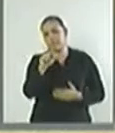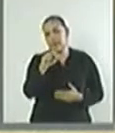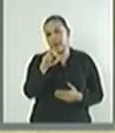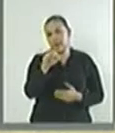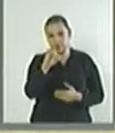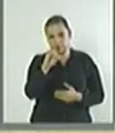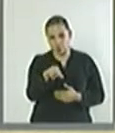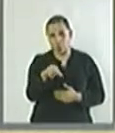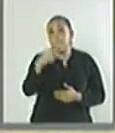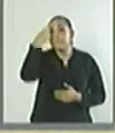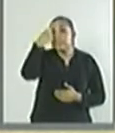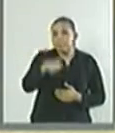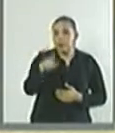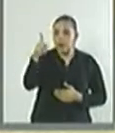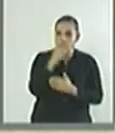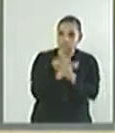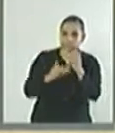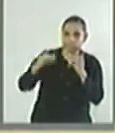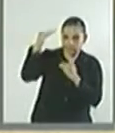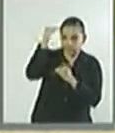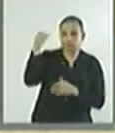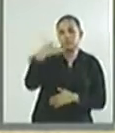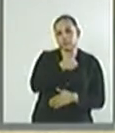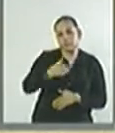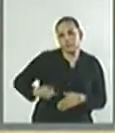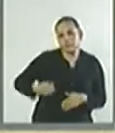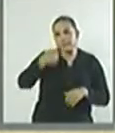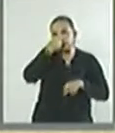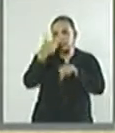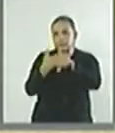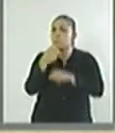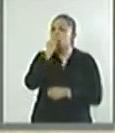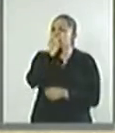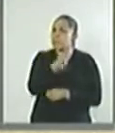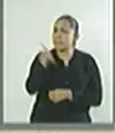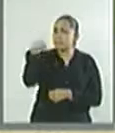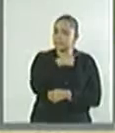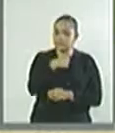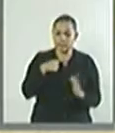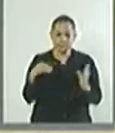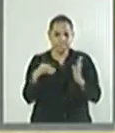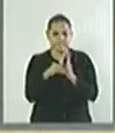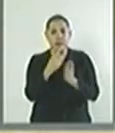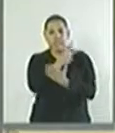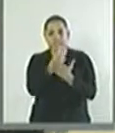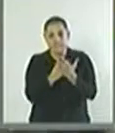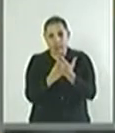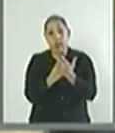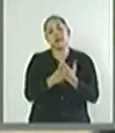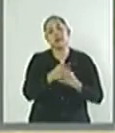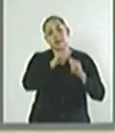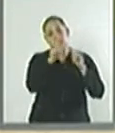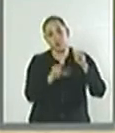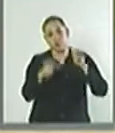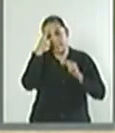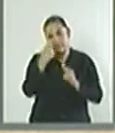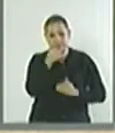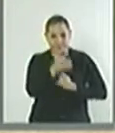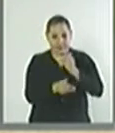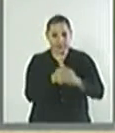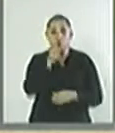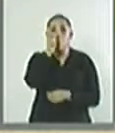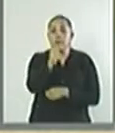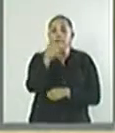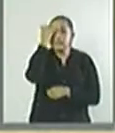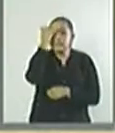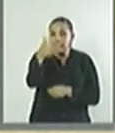Ejecutivo Federal incluya como parte del Plan Nacional de Desarrollo consideraciones de corto, mediano y largo plazos